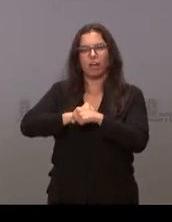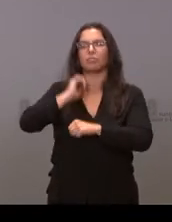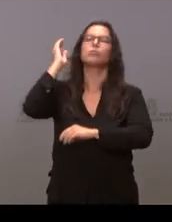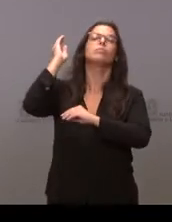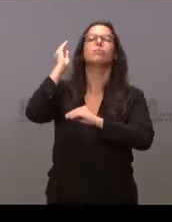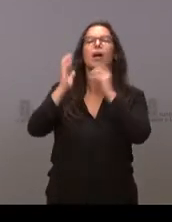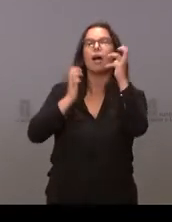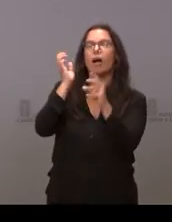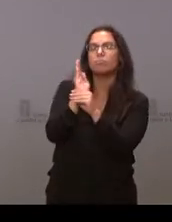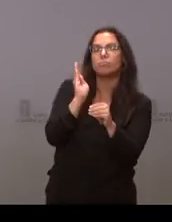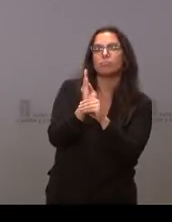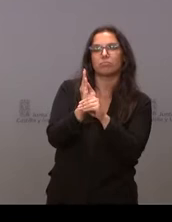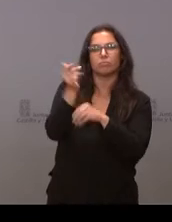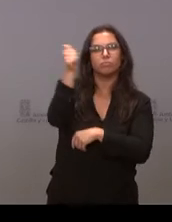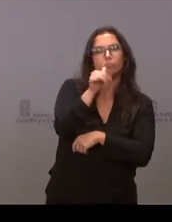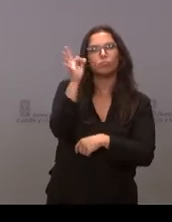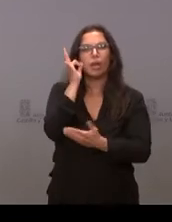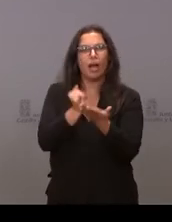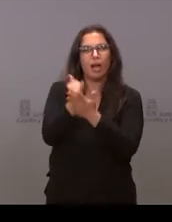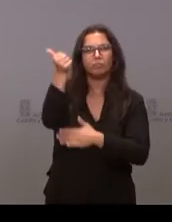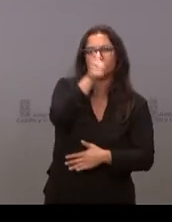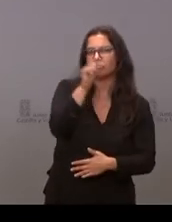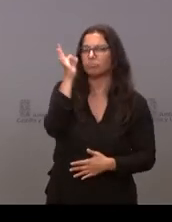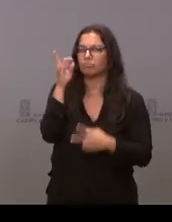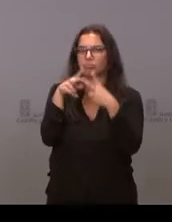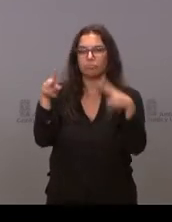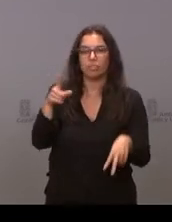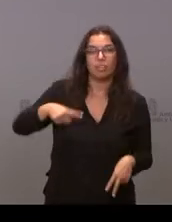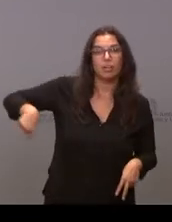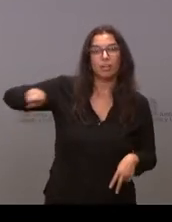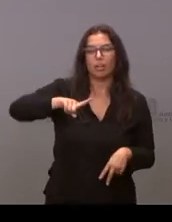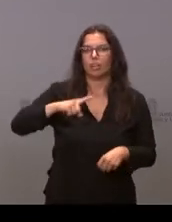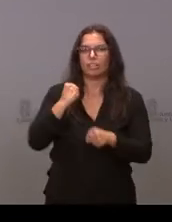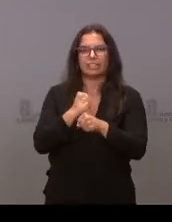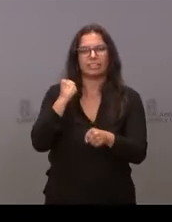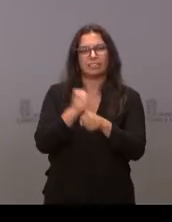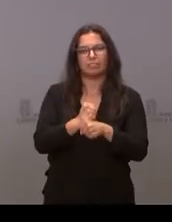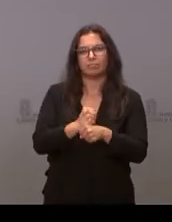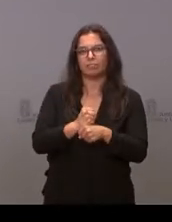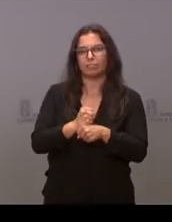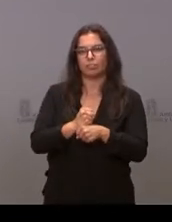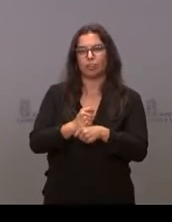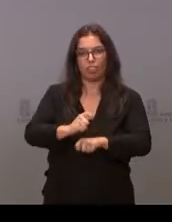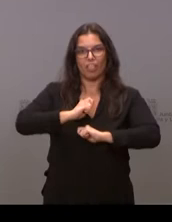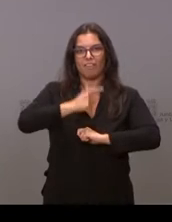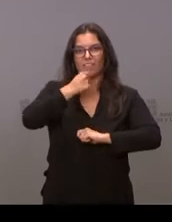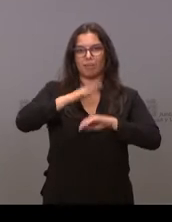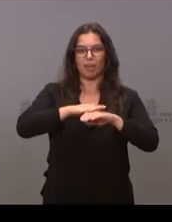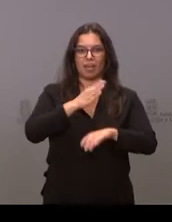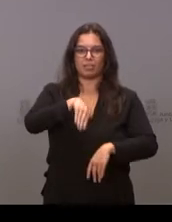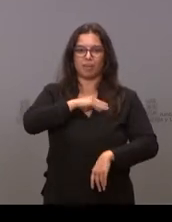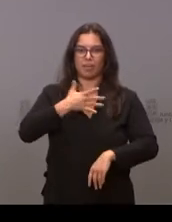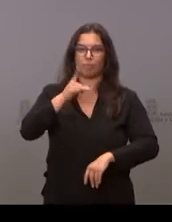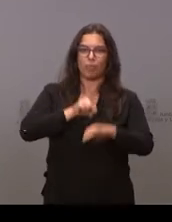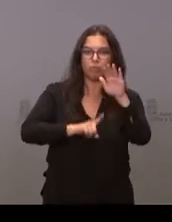están nuestros agricultores y agricultoras, que como todos ustedes hacen un trabajo que nos permite a este país avanzar. Nos